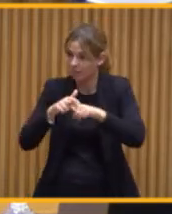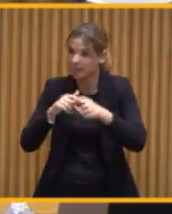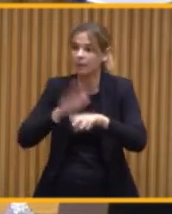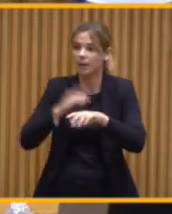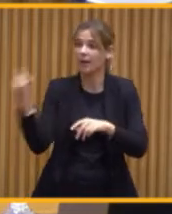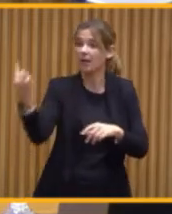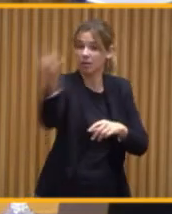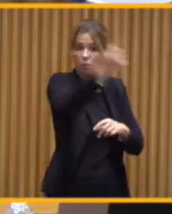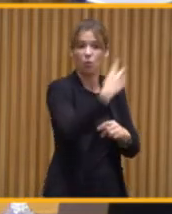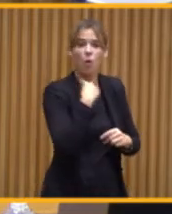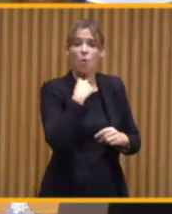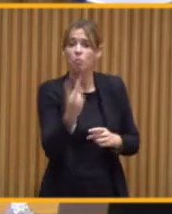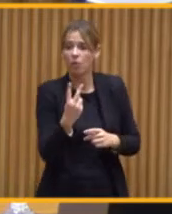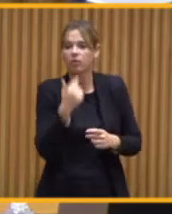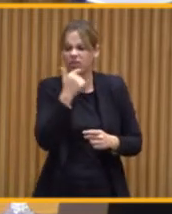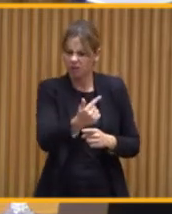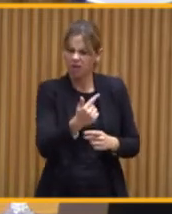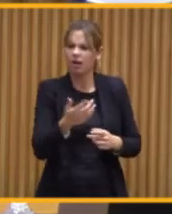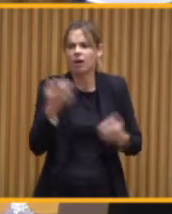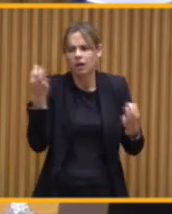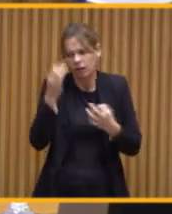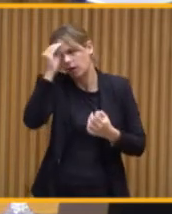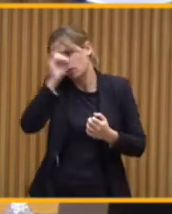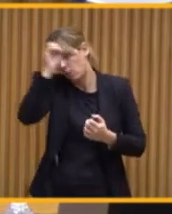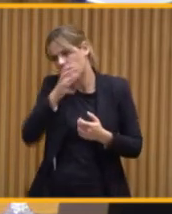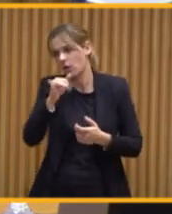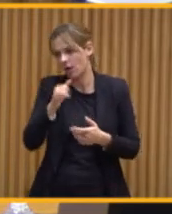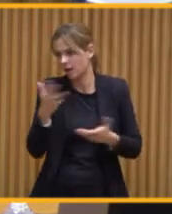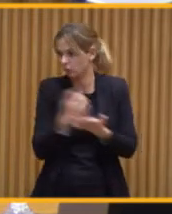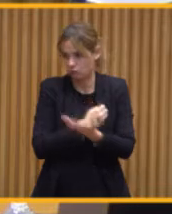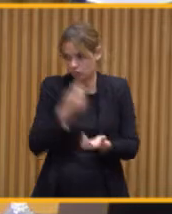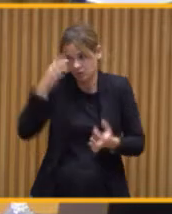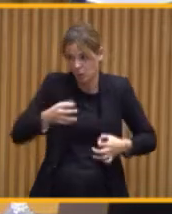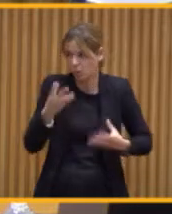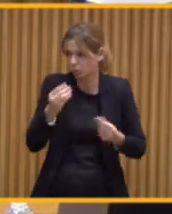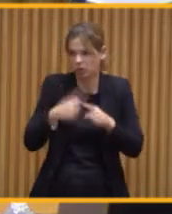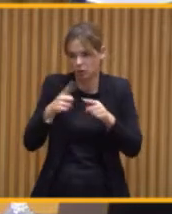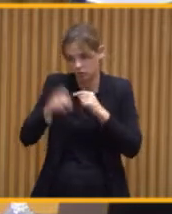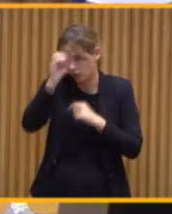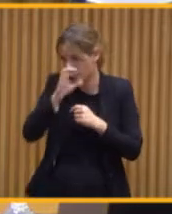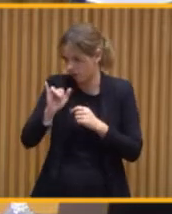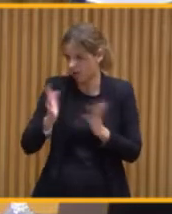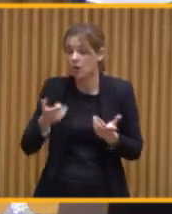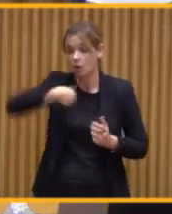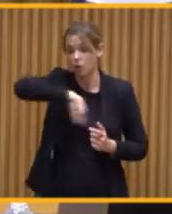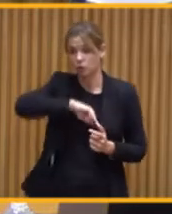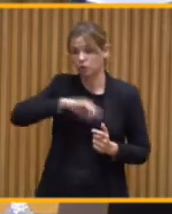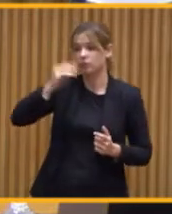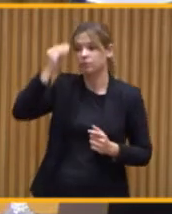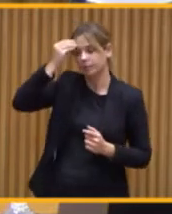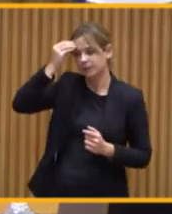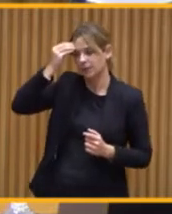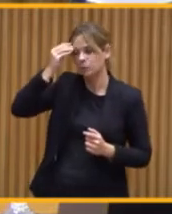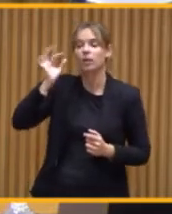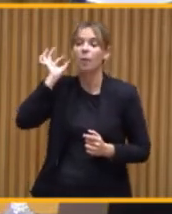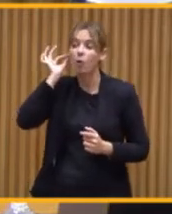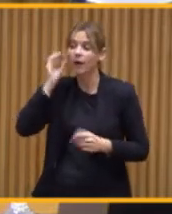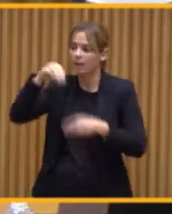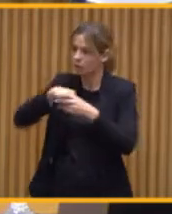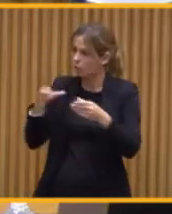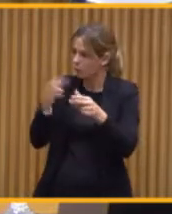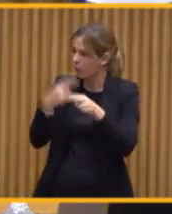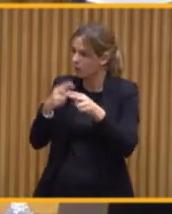digáis lo que tengáis que decir que estoy segura que son muchas cosas nosotras pensamos y lo pensamos también las mujeres de podemos que